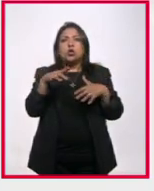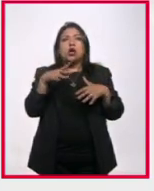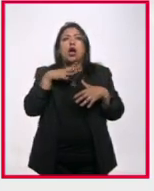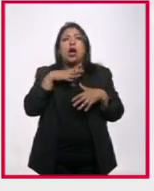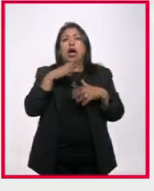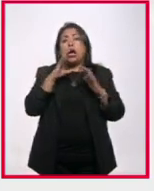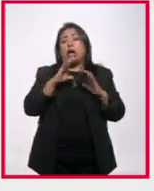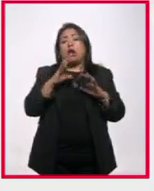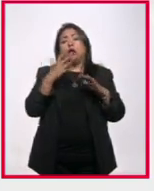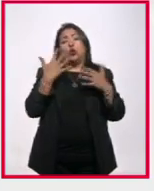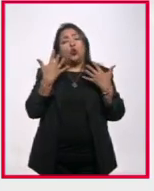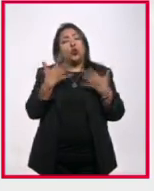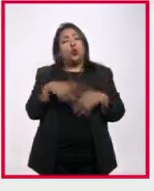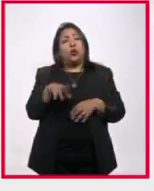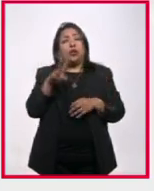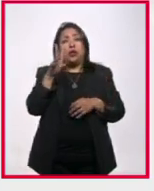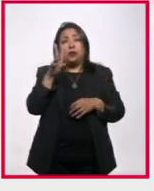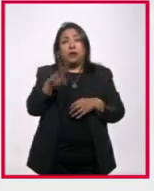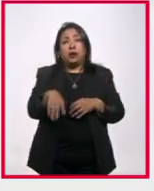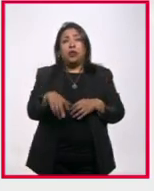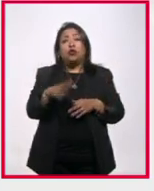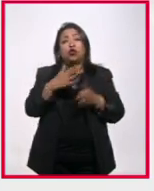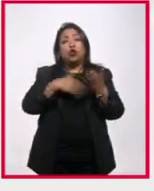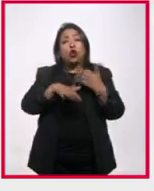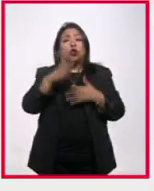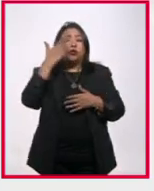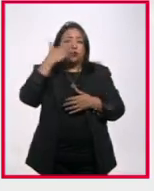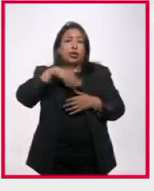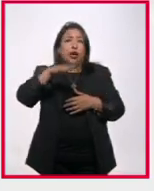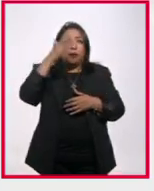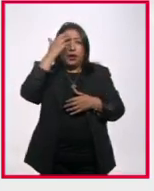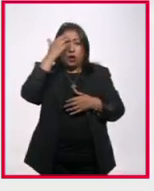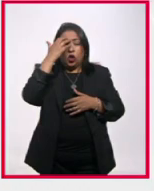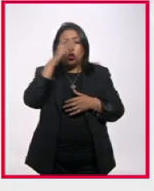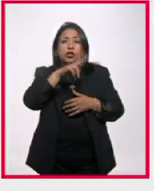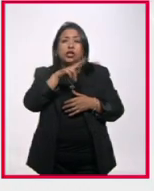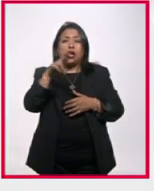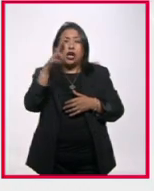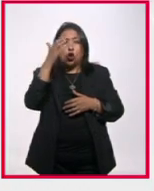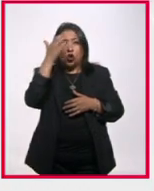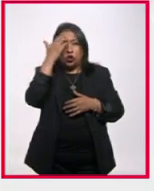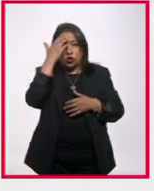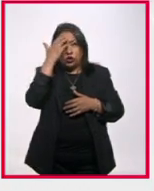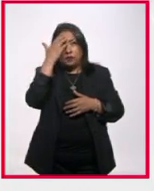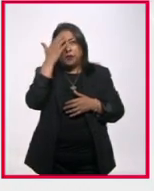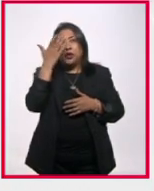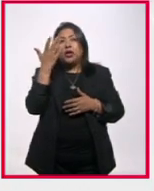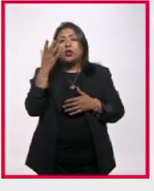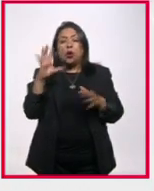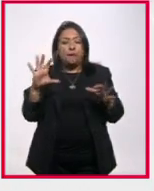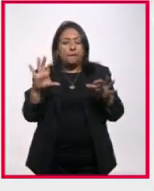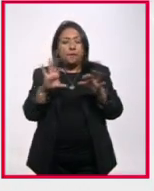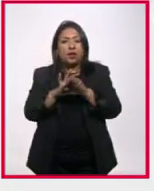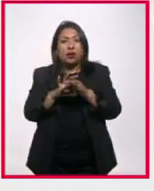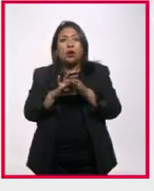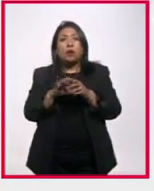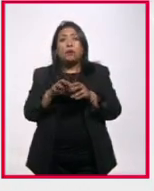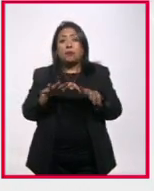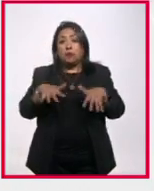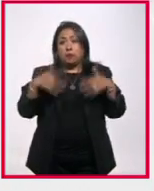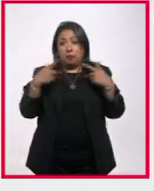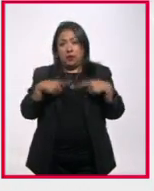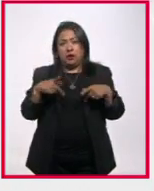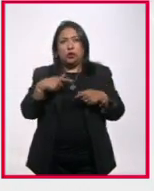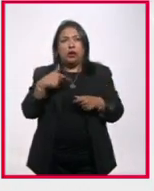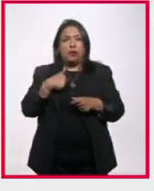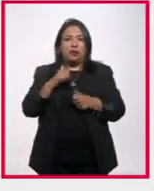vices... que son, bueno, por todos conocidos y que son un reconocimiento a este vínculo que has logrado con el público. A mí